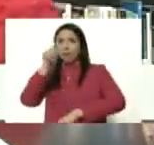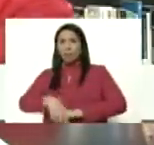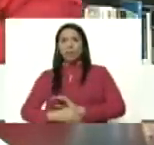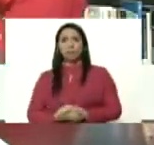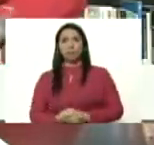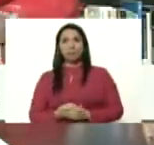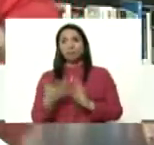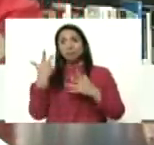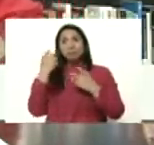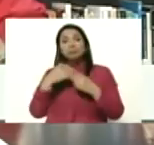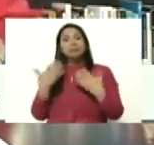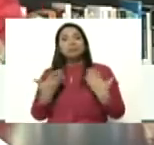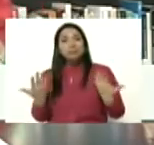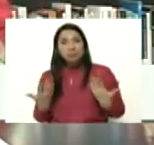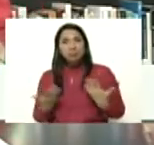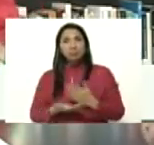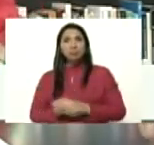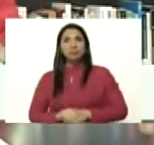les parece esta meta?